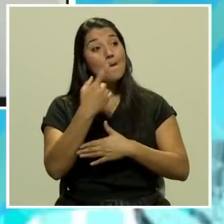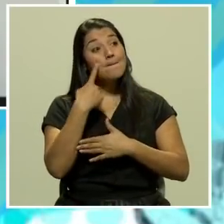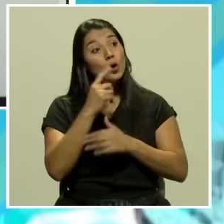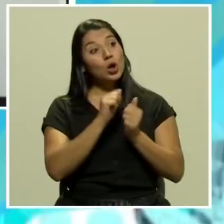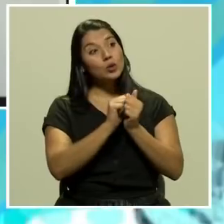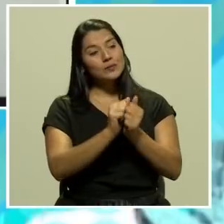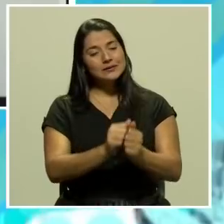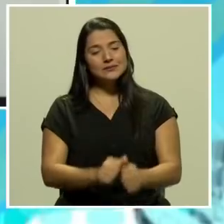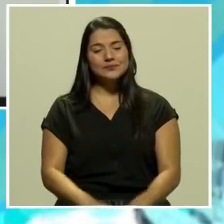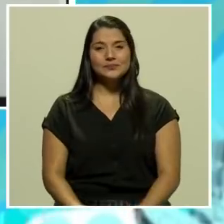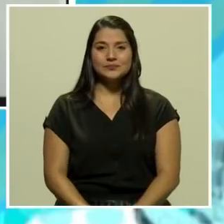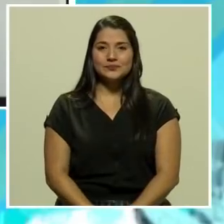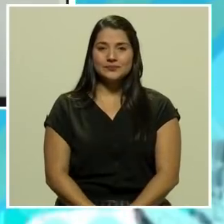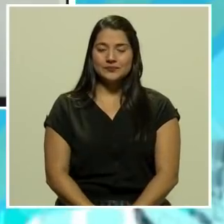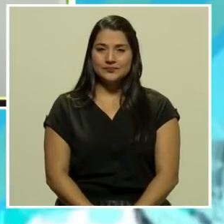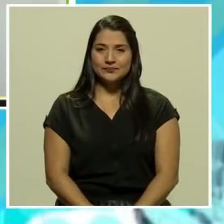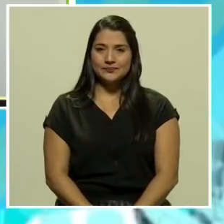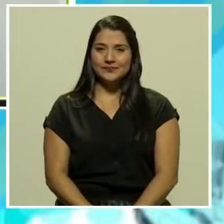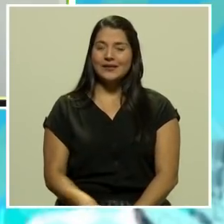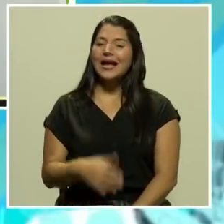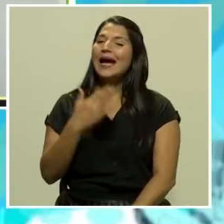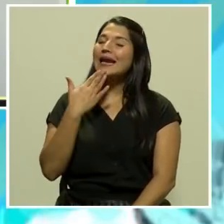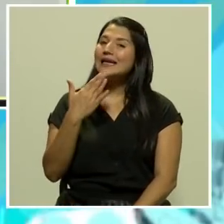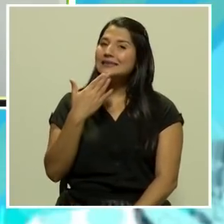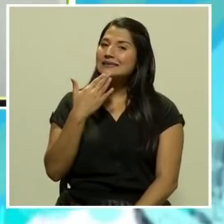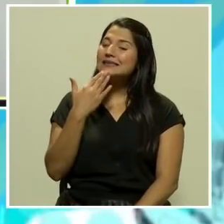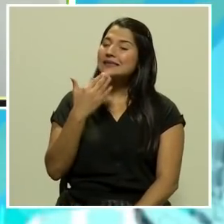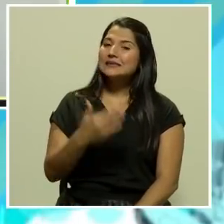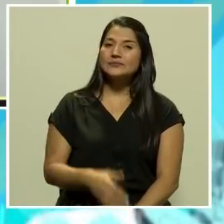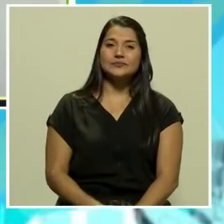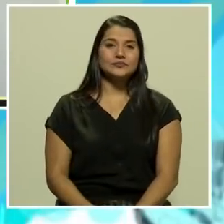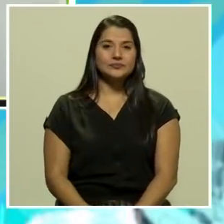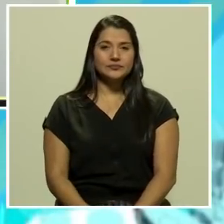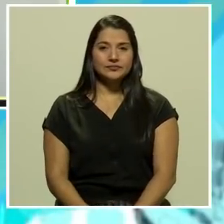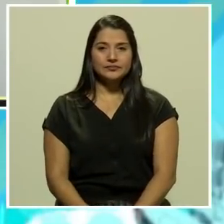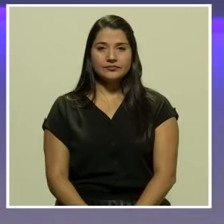con nosotros. Muchas gracias. Gracias.